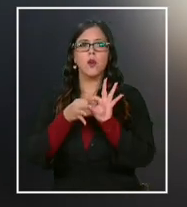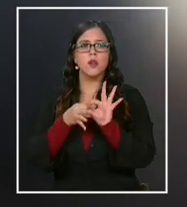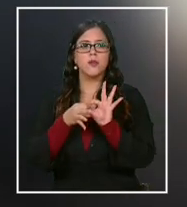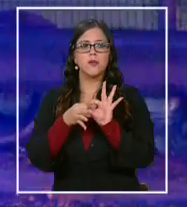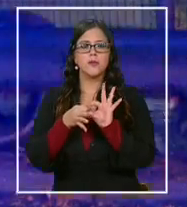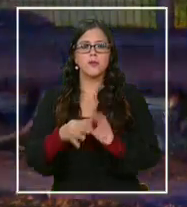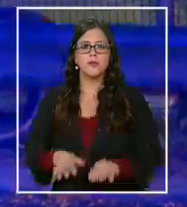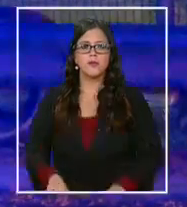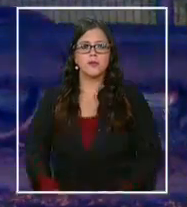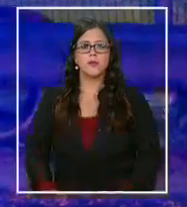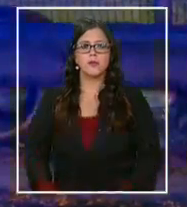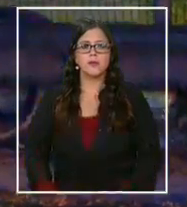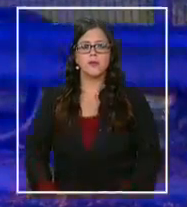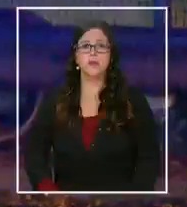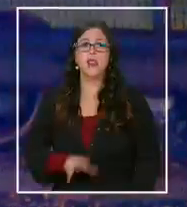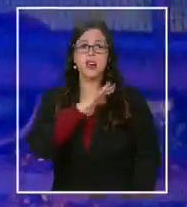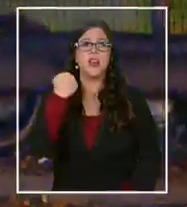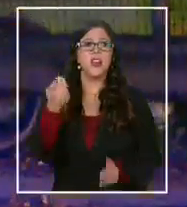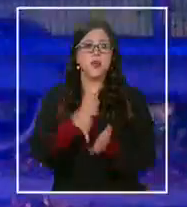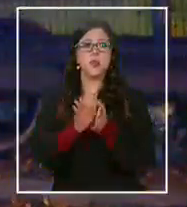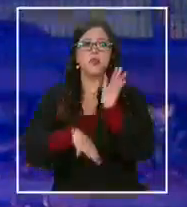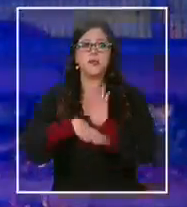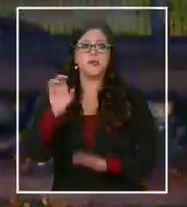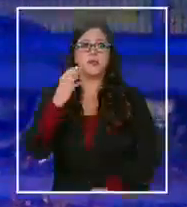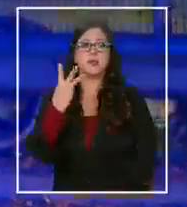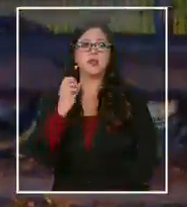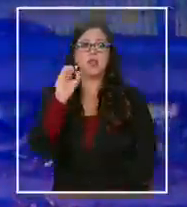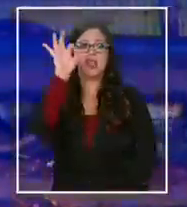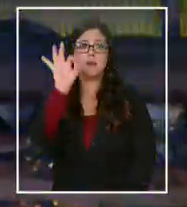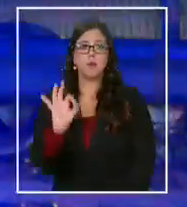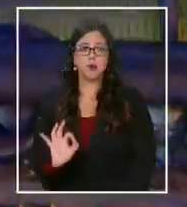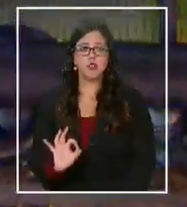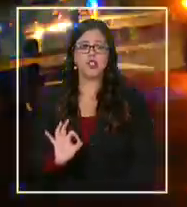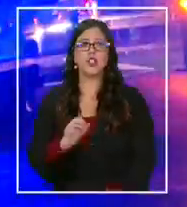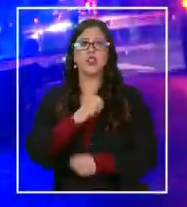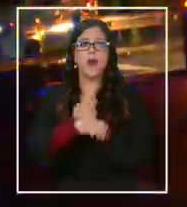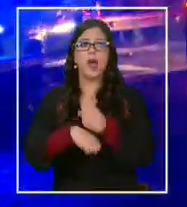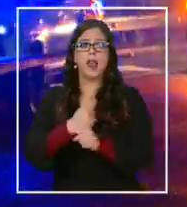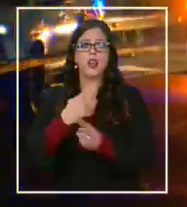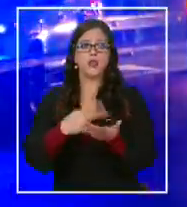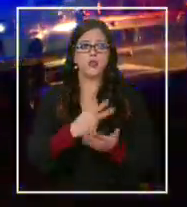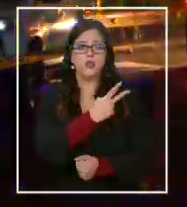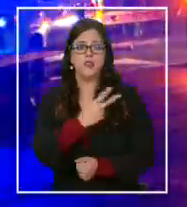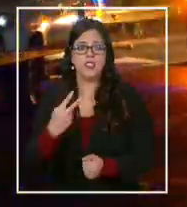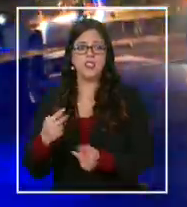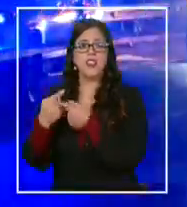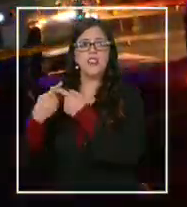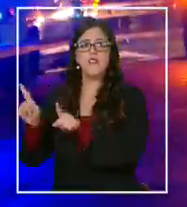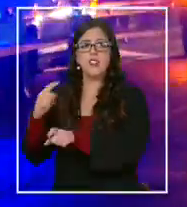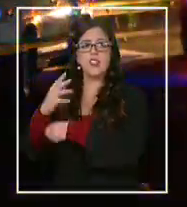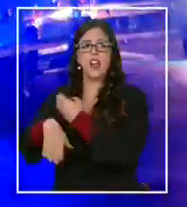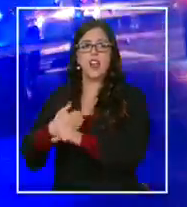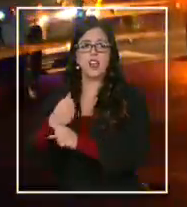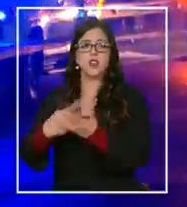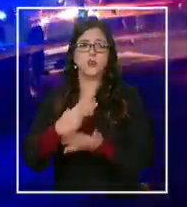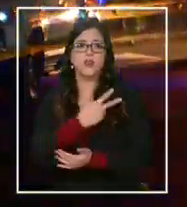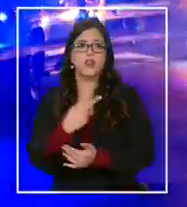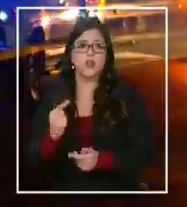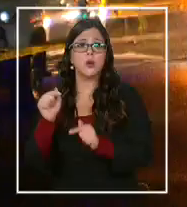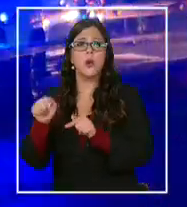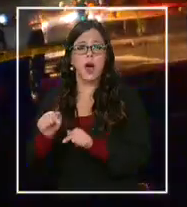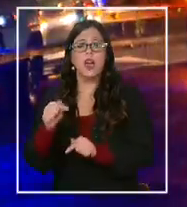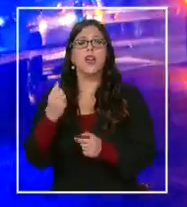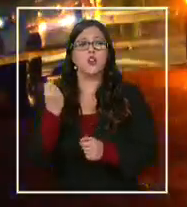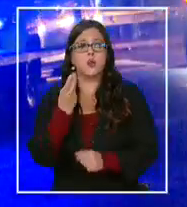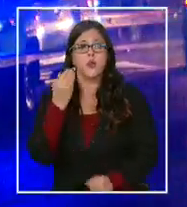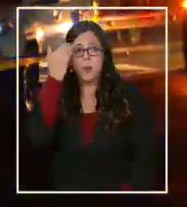ambos casos. Los homicidios aumentaron en más de un 30% durante el 2022 con respecto al 2021, una cifra que